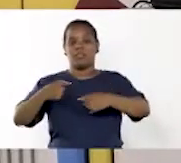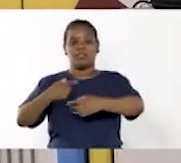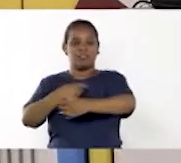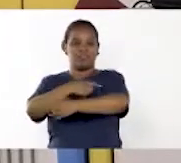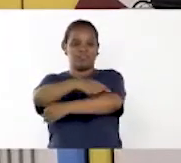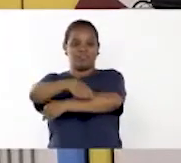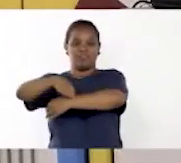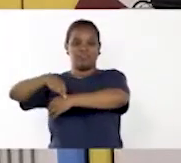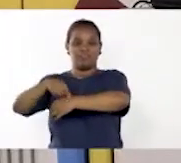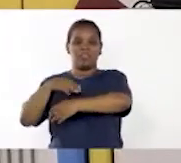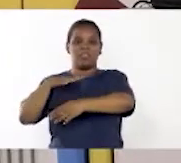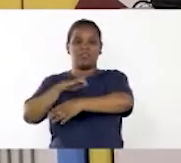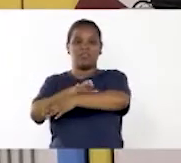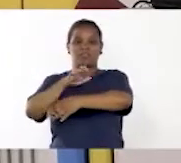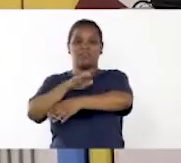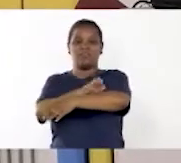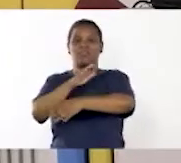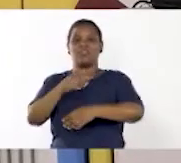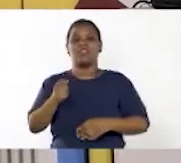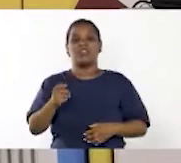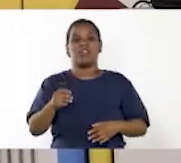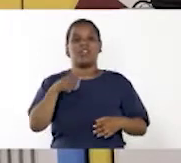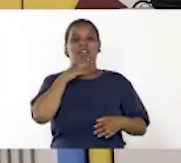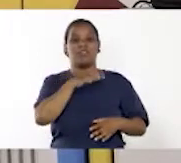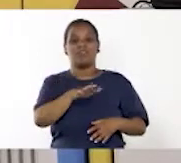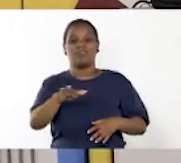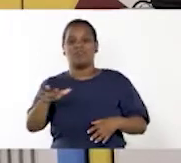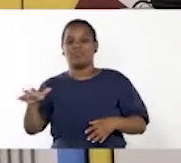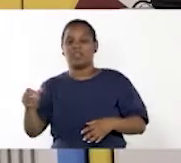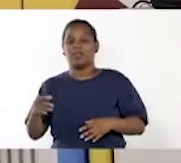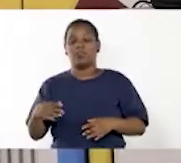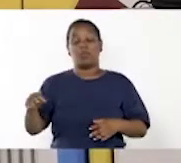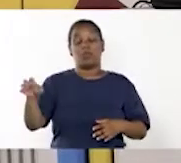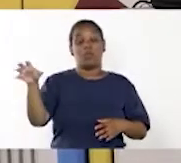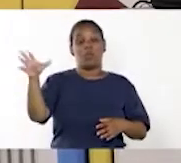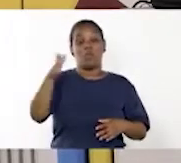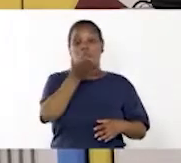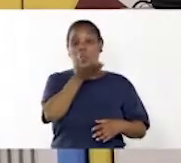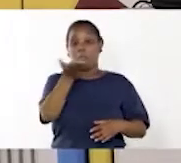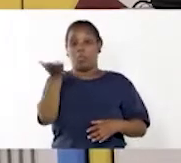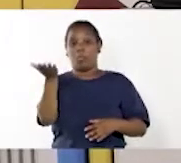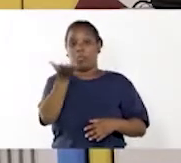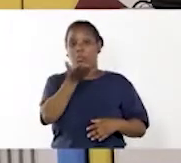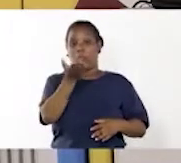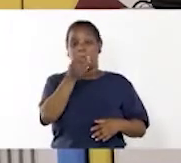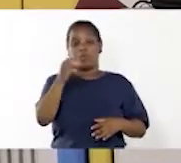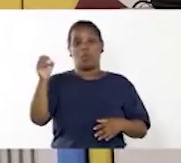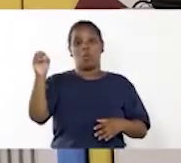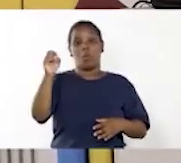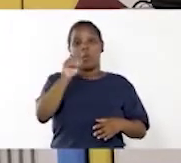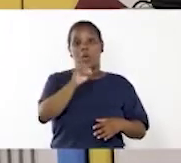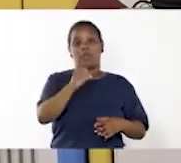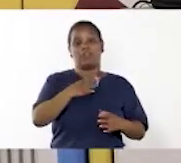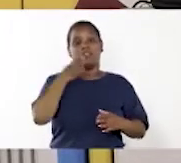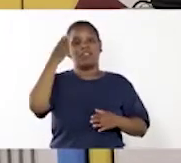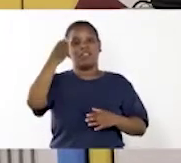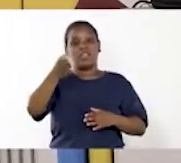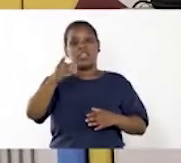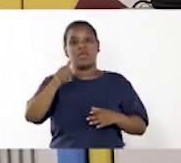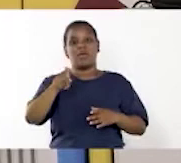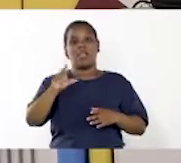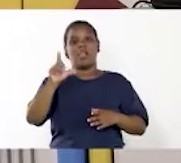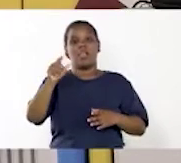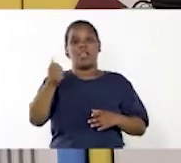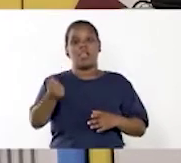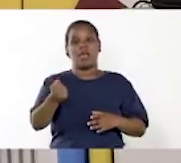lugares va a haber mayores precipitaciones porque los vientos del oeste se mueven así y llevan las precipitaciones hacia esos lugares. Sin embargo,